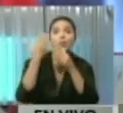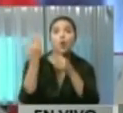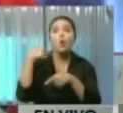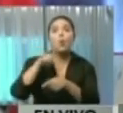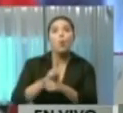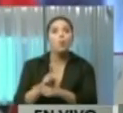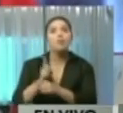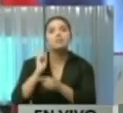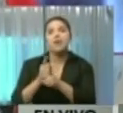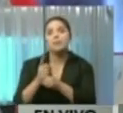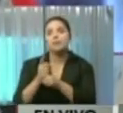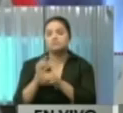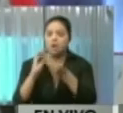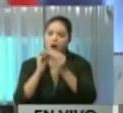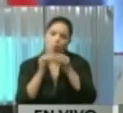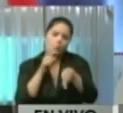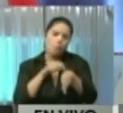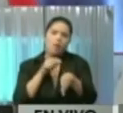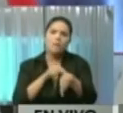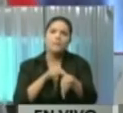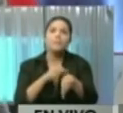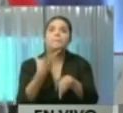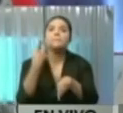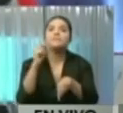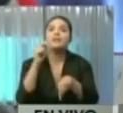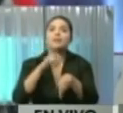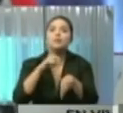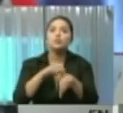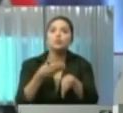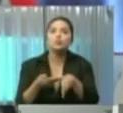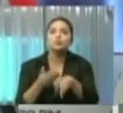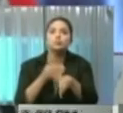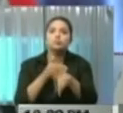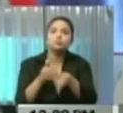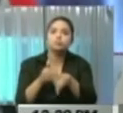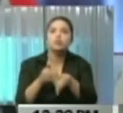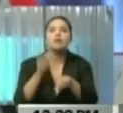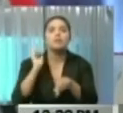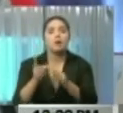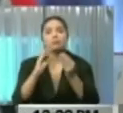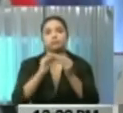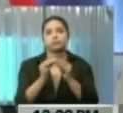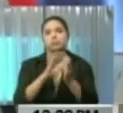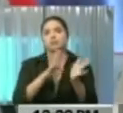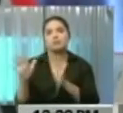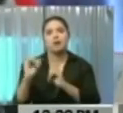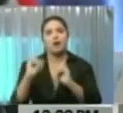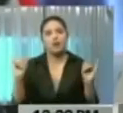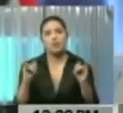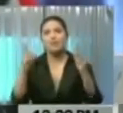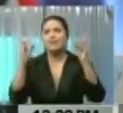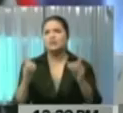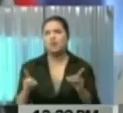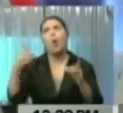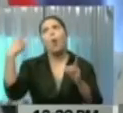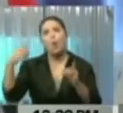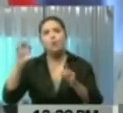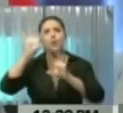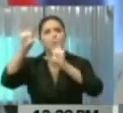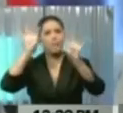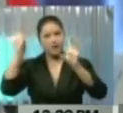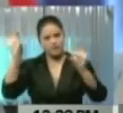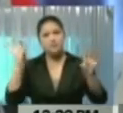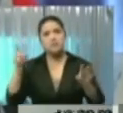tiene es que adelantar media hora su reloj y estaremos ajustados al uso horario. Esta es una medida que se utiliza en otros países del mundo